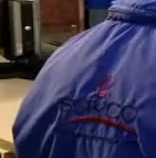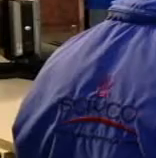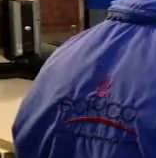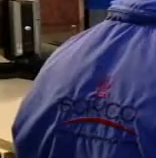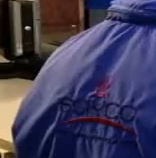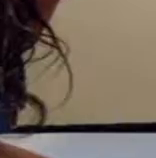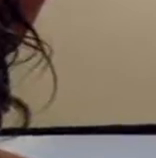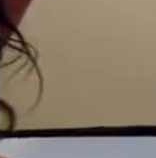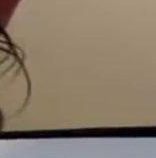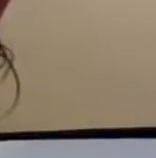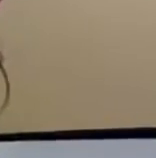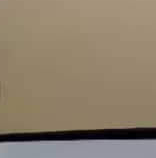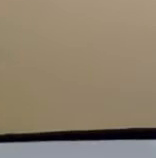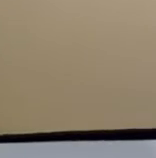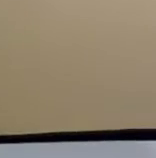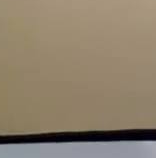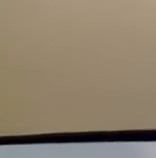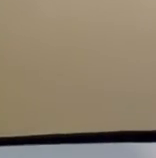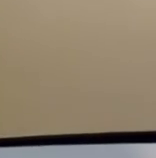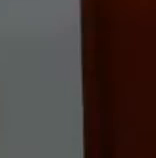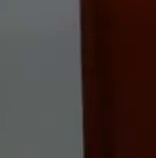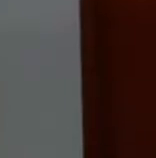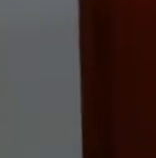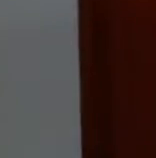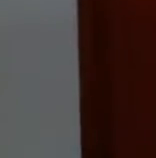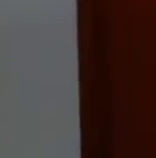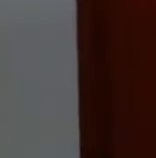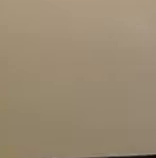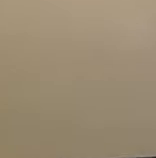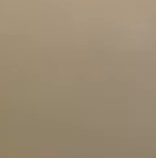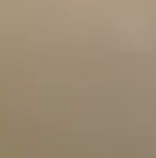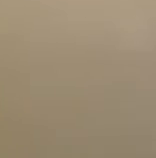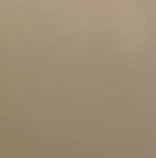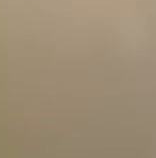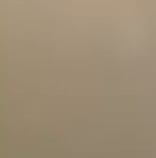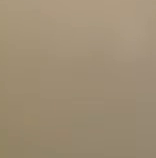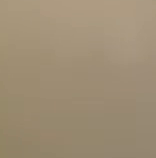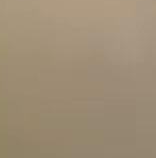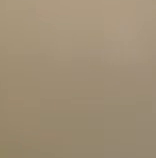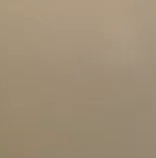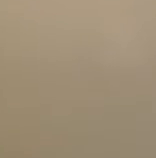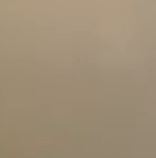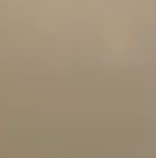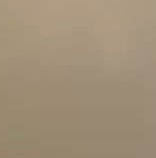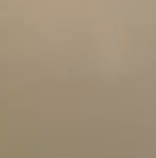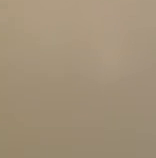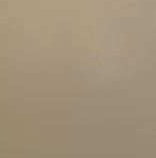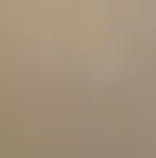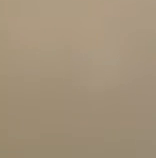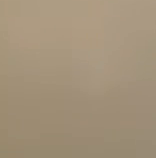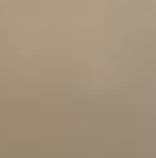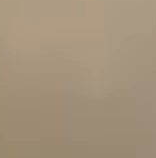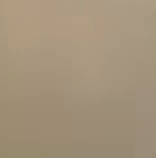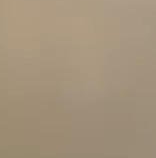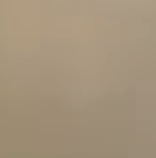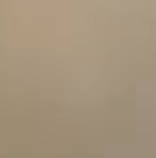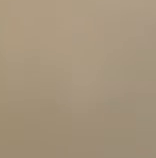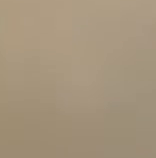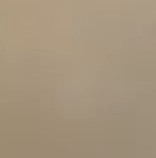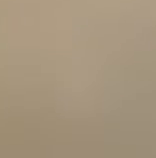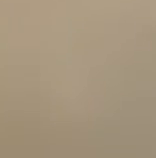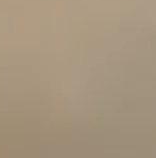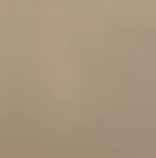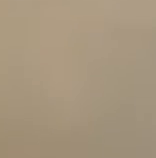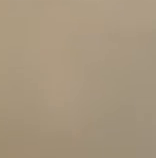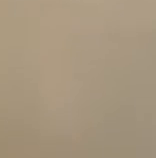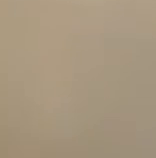mis regalías. ¿Usted tiene obras en utilización? No, señor. Saico no paga regalías. Saico paga a sus socios, autores y compositores